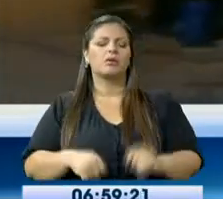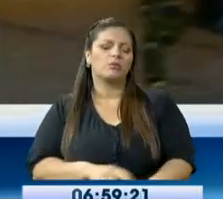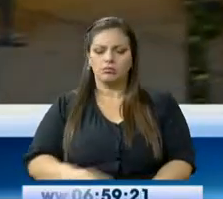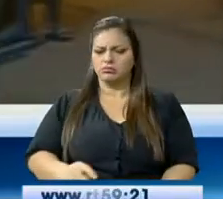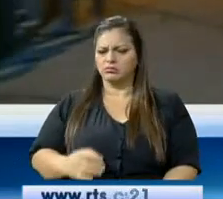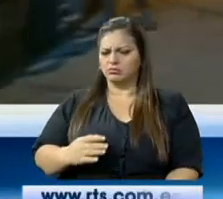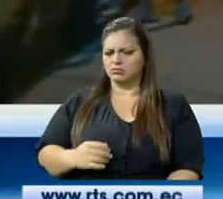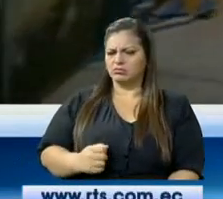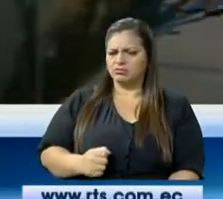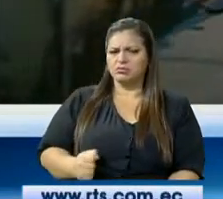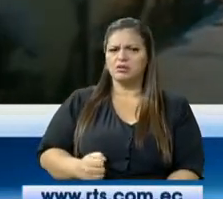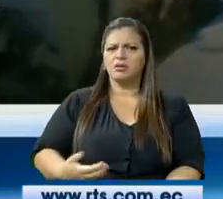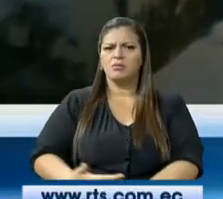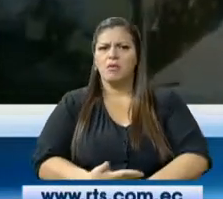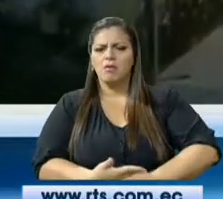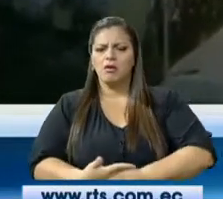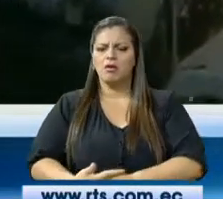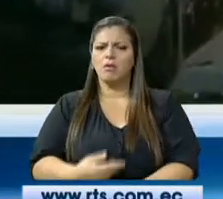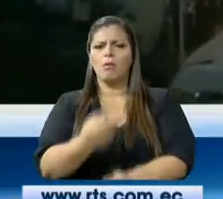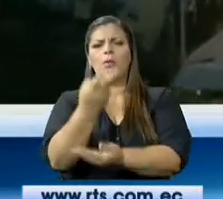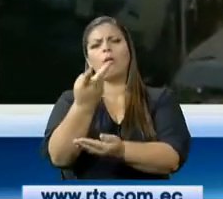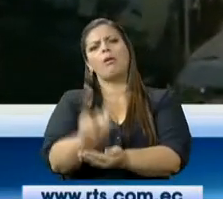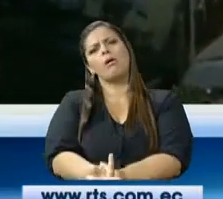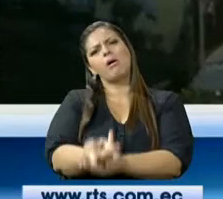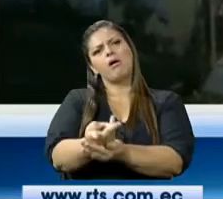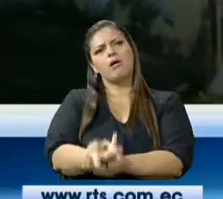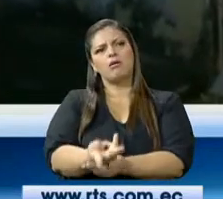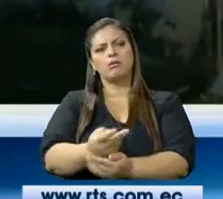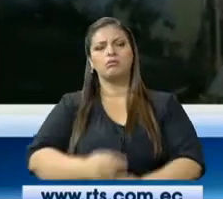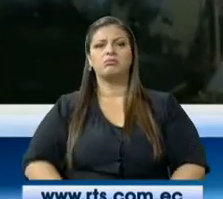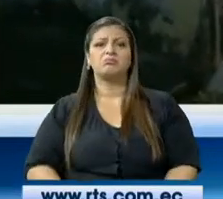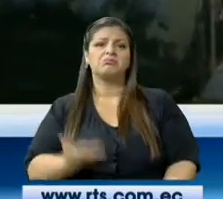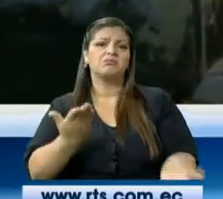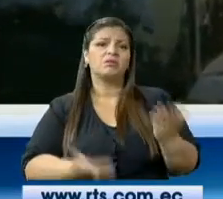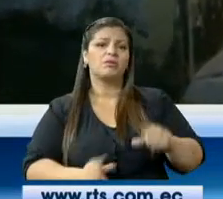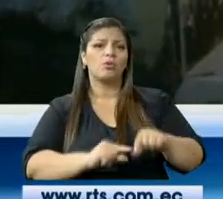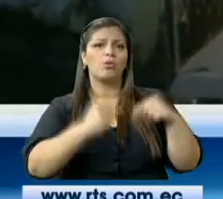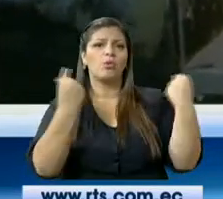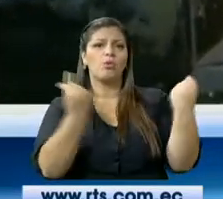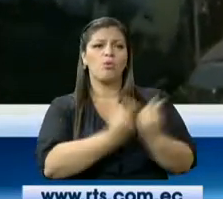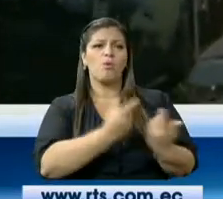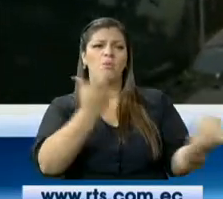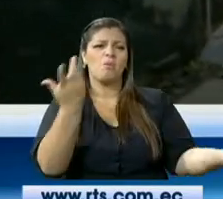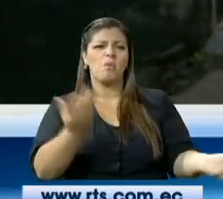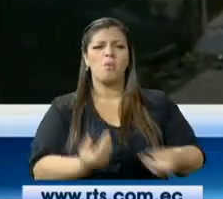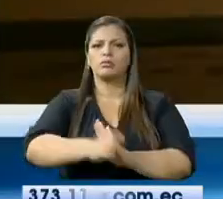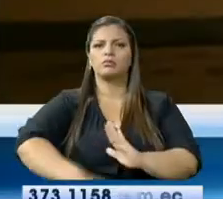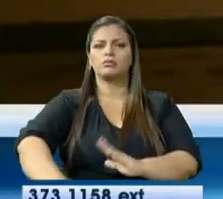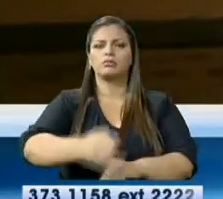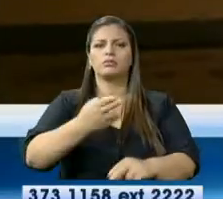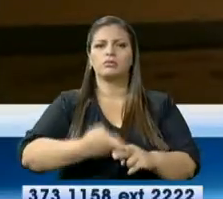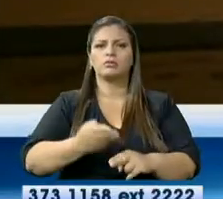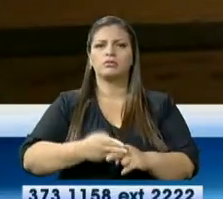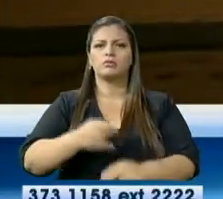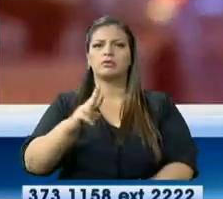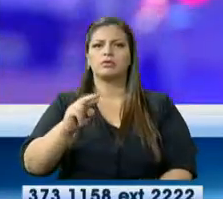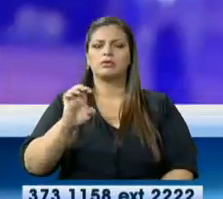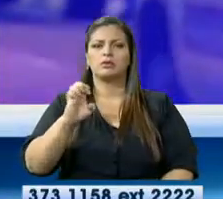también que parece que era algo como de pandilla, no sé, y una bala perdida y justamente cayó. Antón